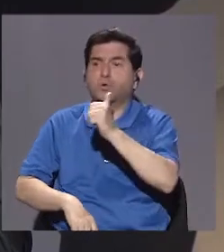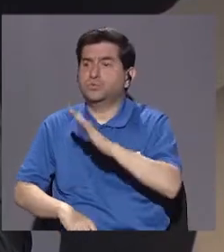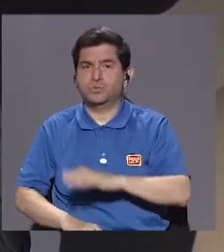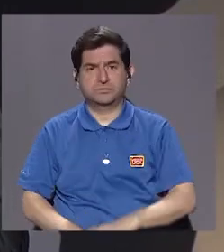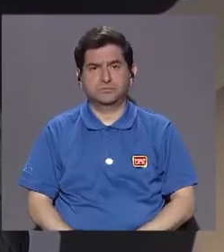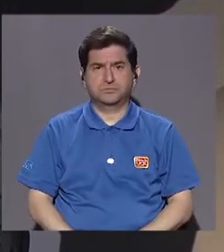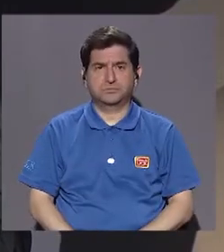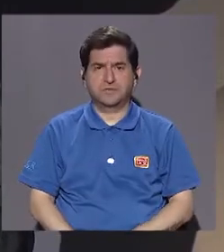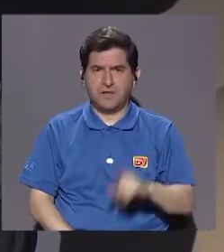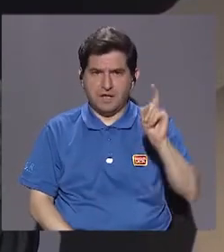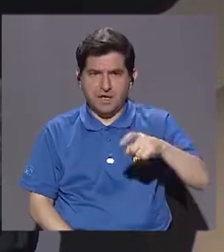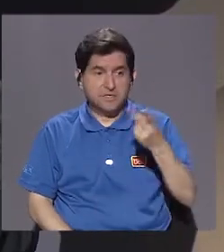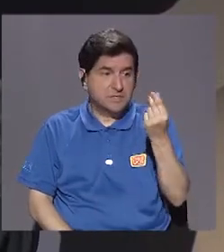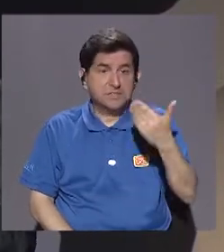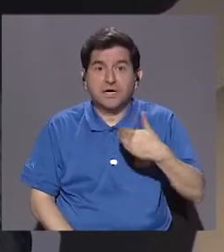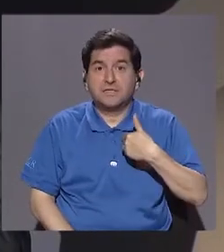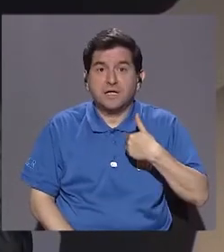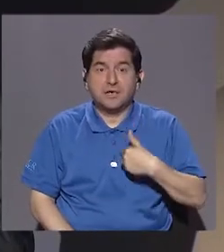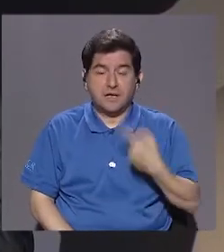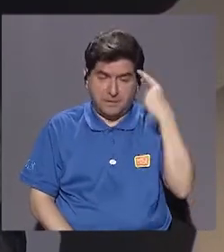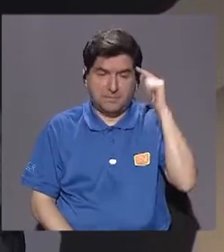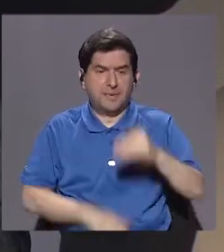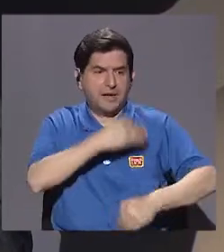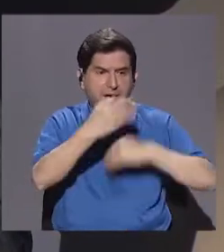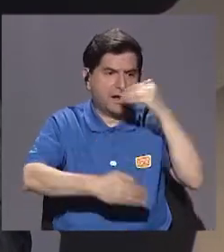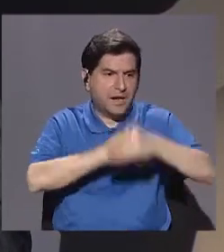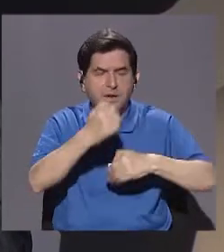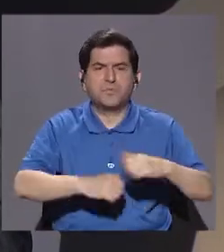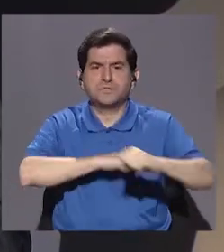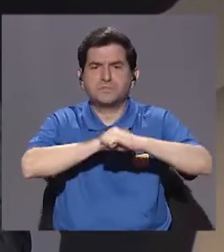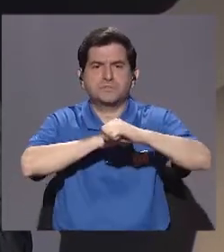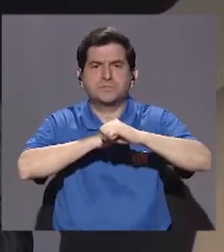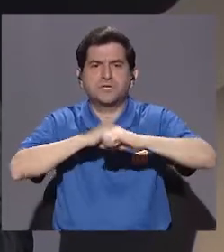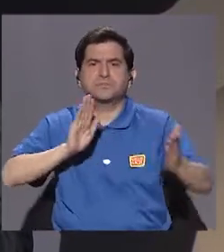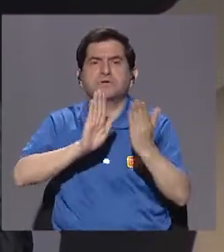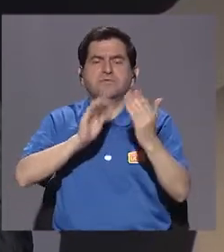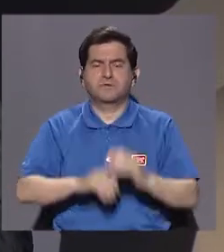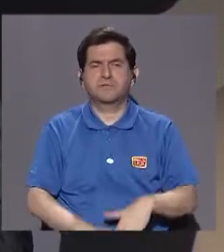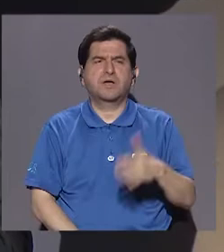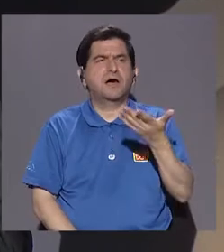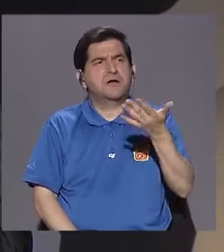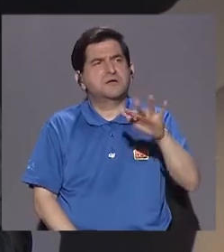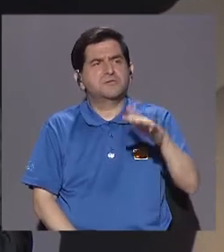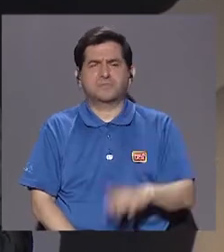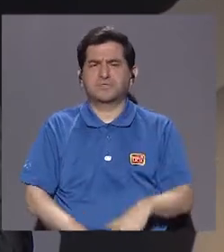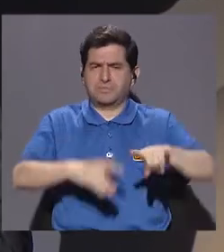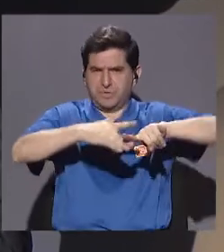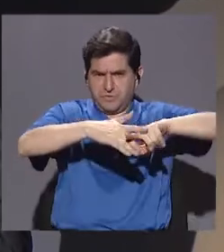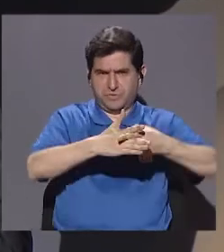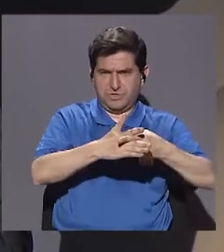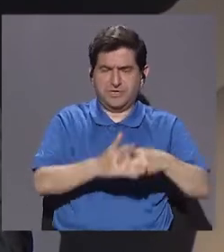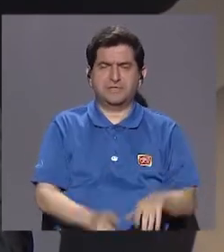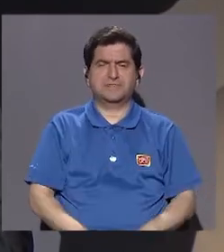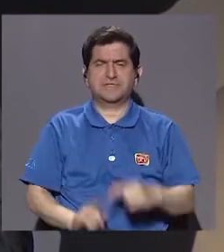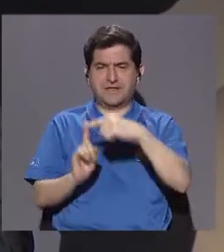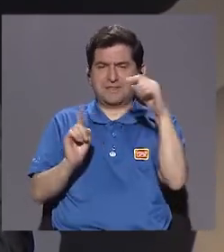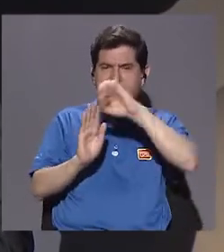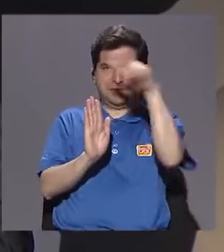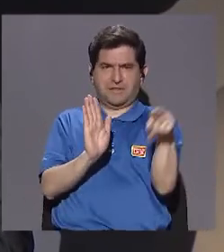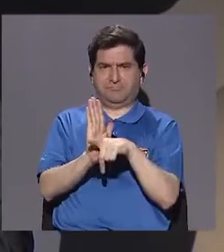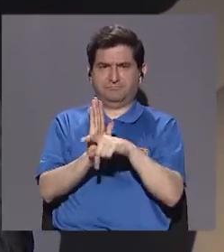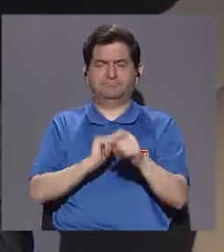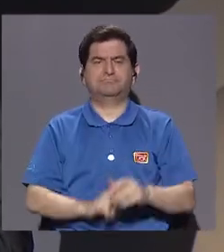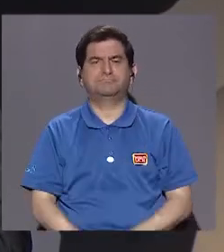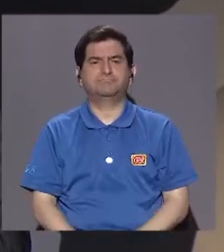por la necesidad dinero que tiene para afrontar este proceso de campaña electoral esos son más o menos como nace esto a nivel constitucional